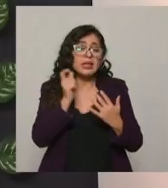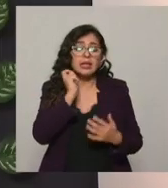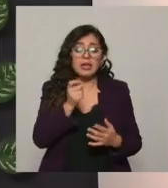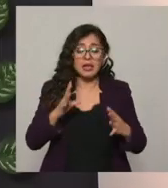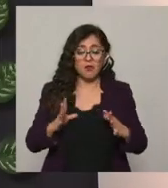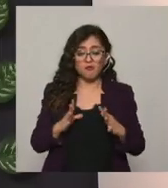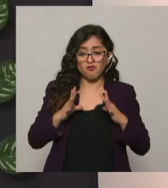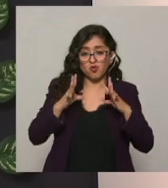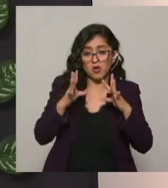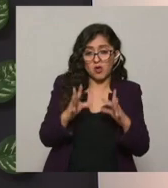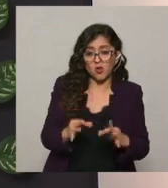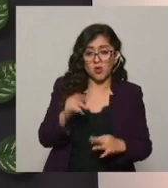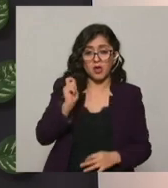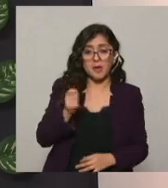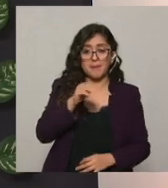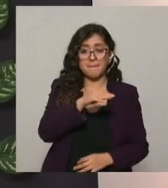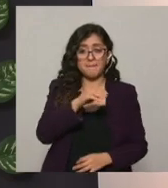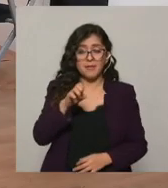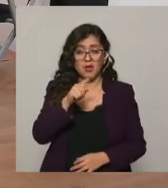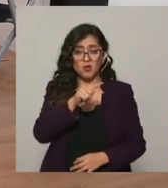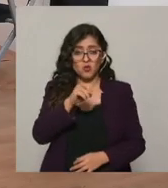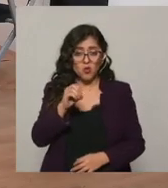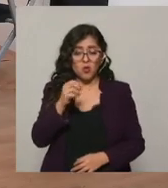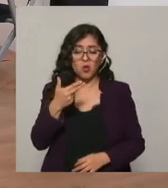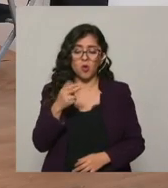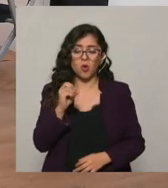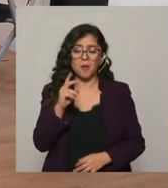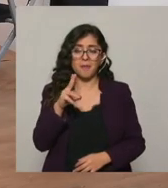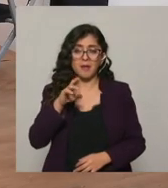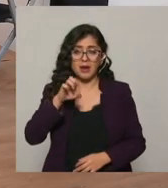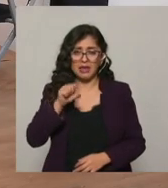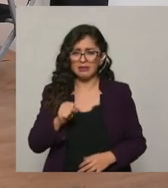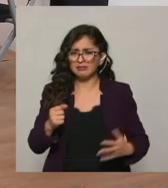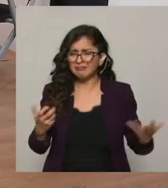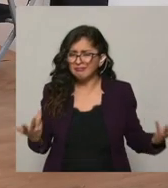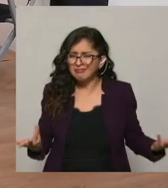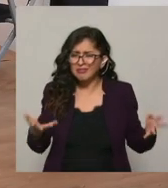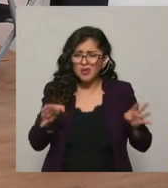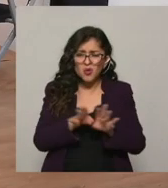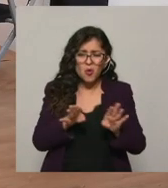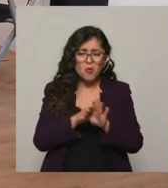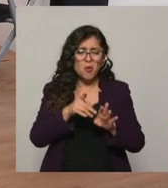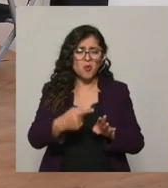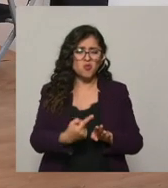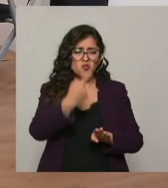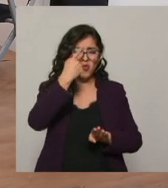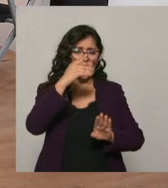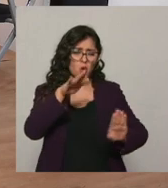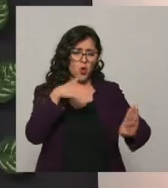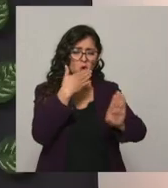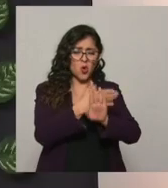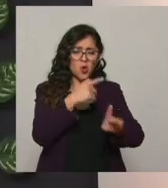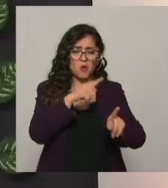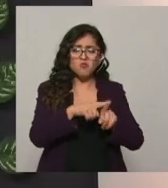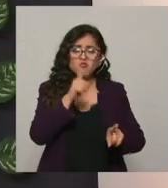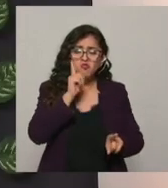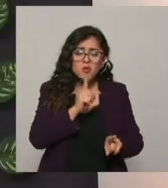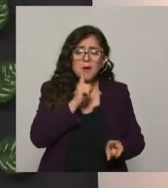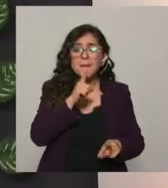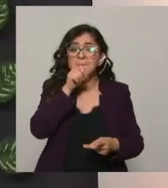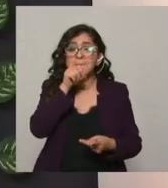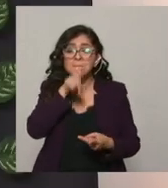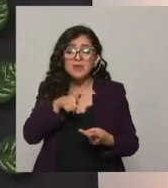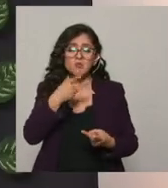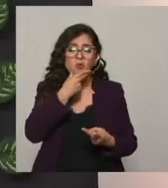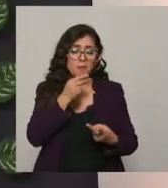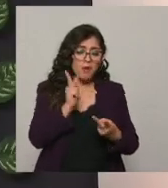fundador del movimiento Me Too Hombres, ¿no? Que de por sí era ya un movimiento muy misógino, como diciendo que los hombres viven la misma violencia